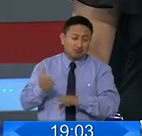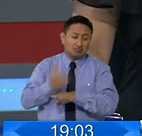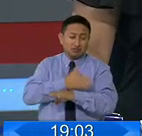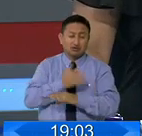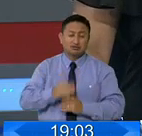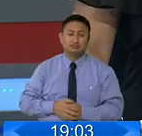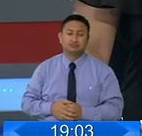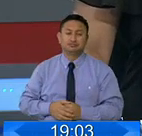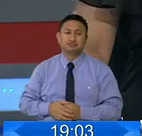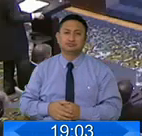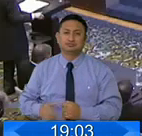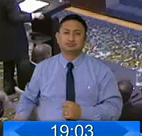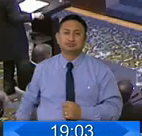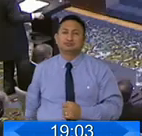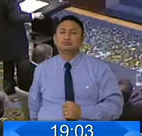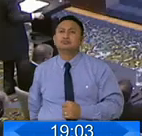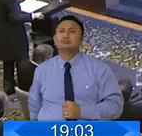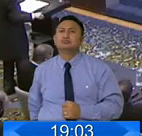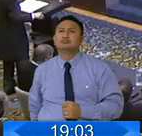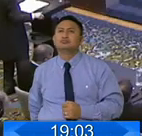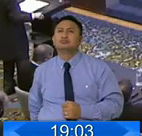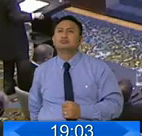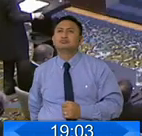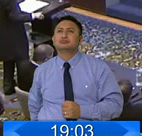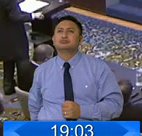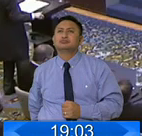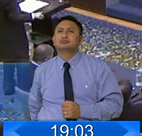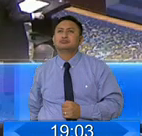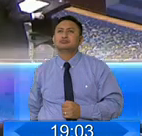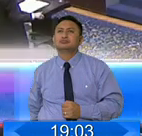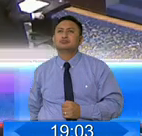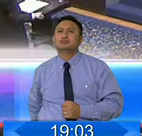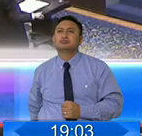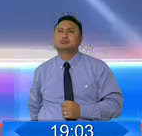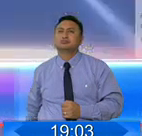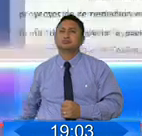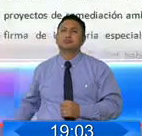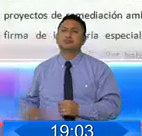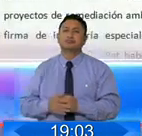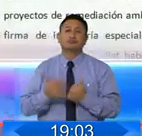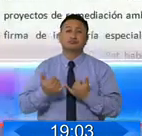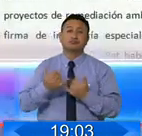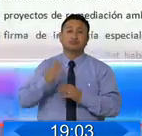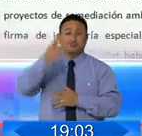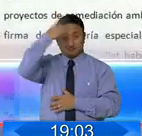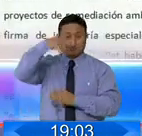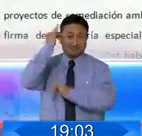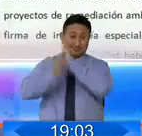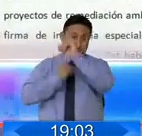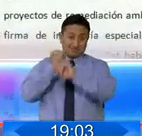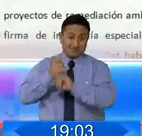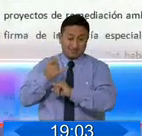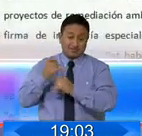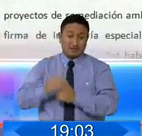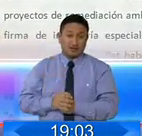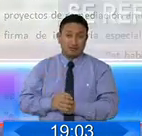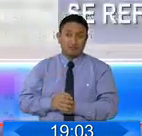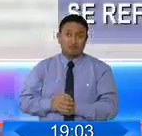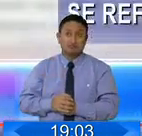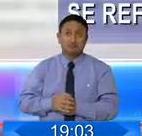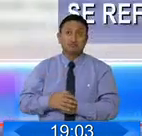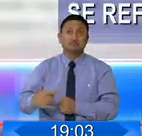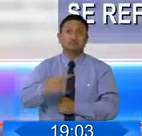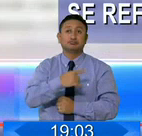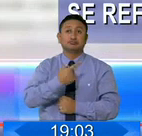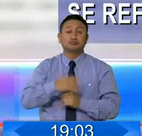veía venir. Las reacciones frente al laudo internacional nos hicieron esperar. Chevron, mediante comunicado de prensa, expresó que